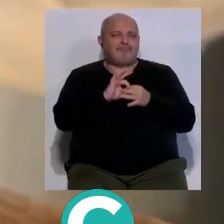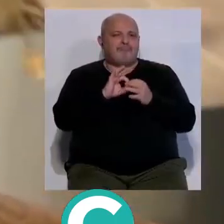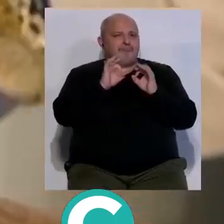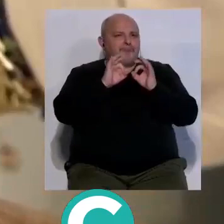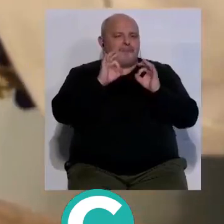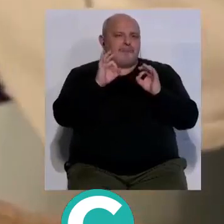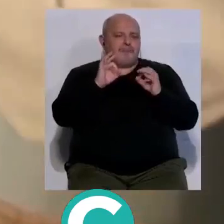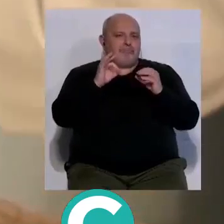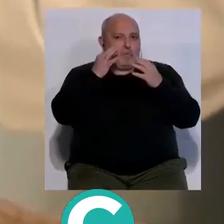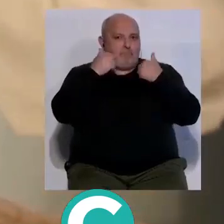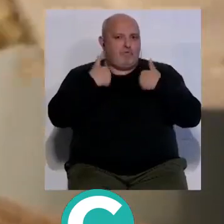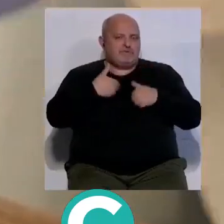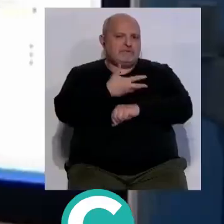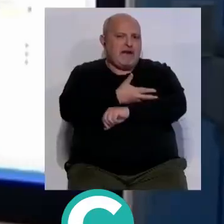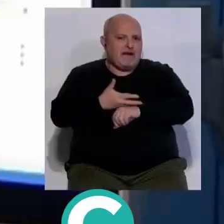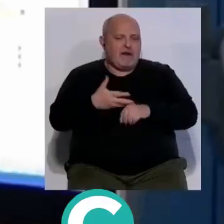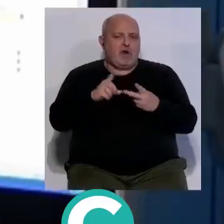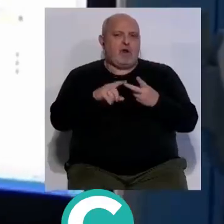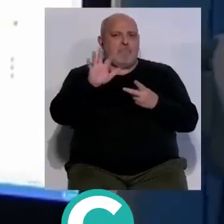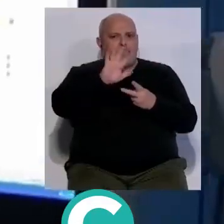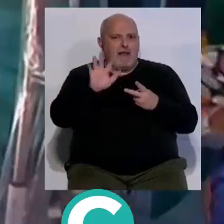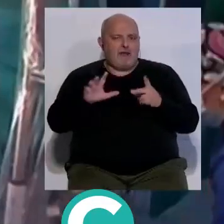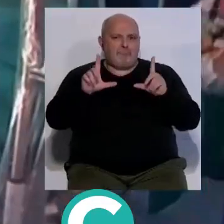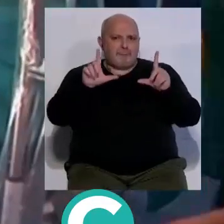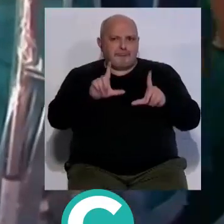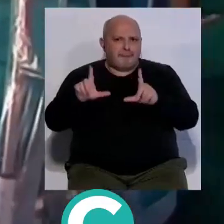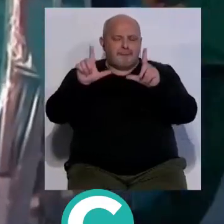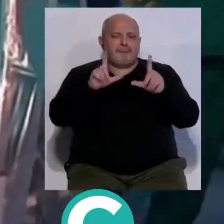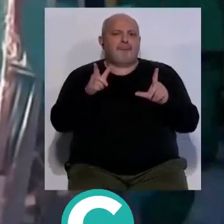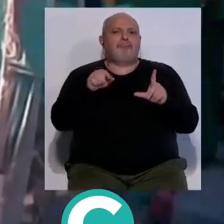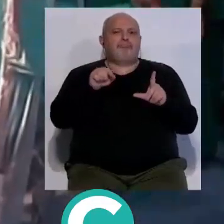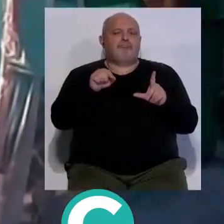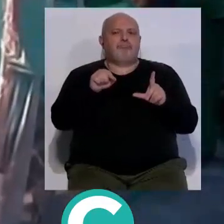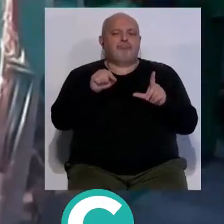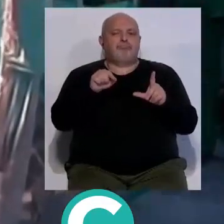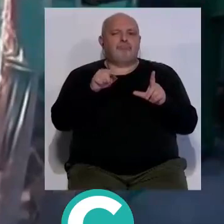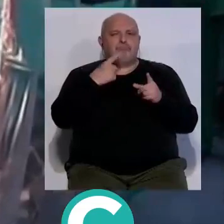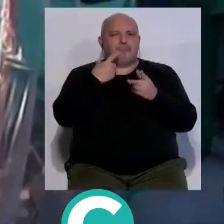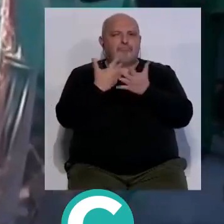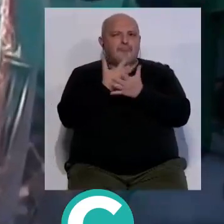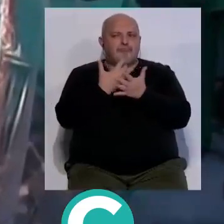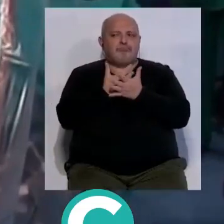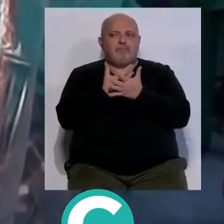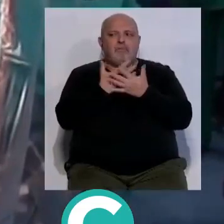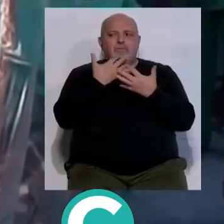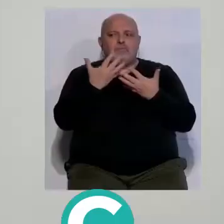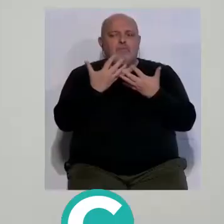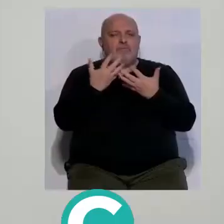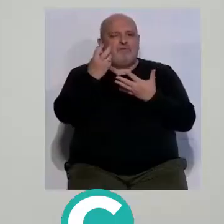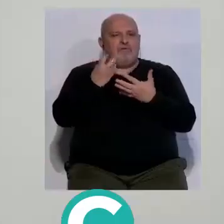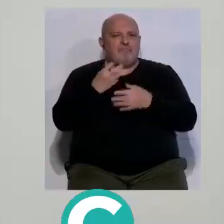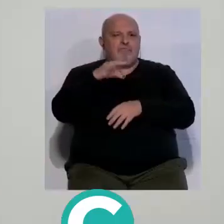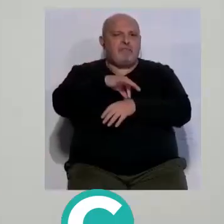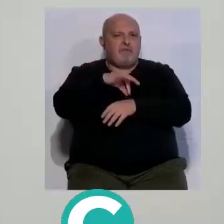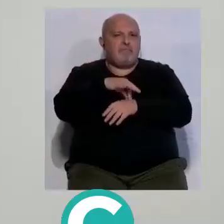marcador corporal, sea de sangre, sea de imagen, que nos indique cómo pueden desarrollarse o